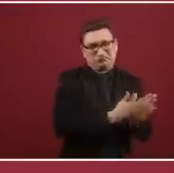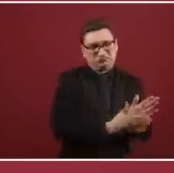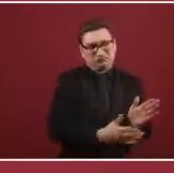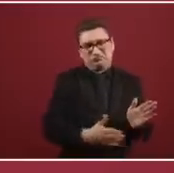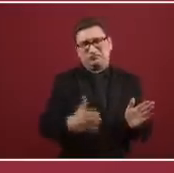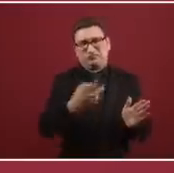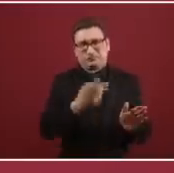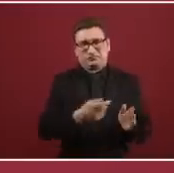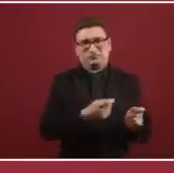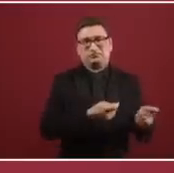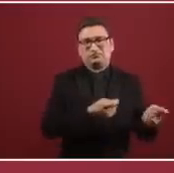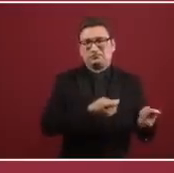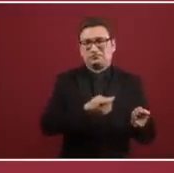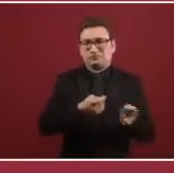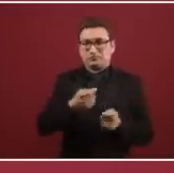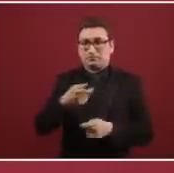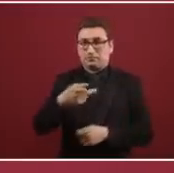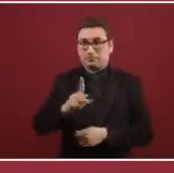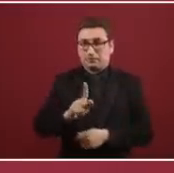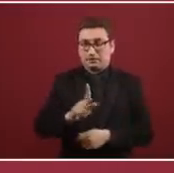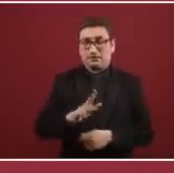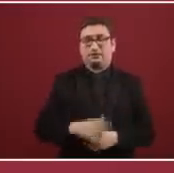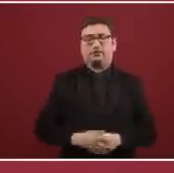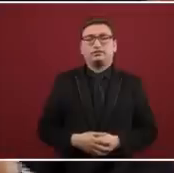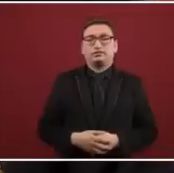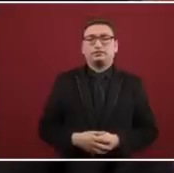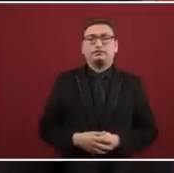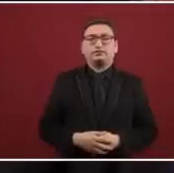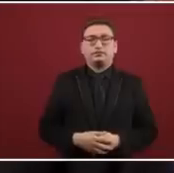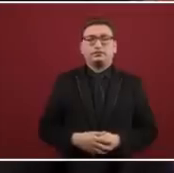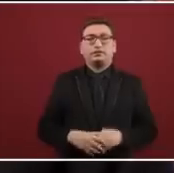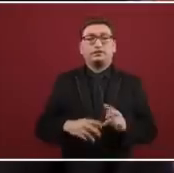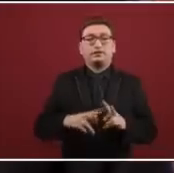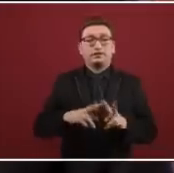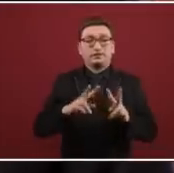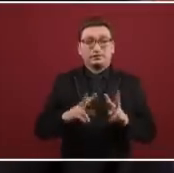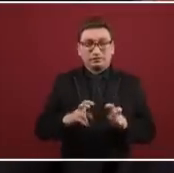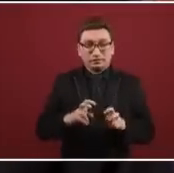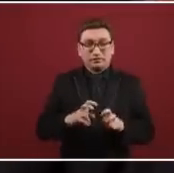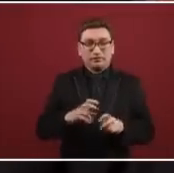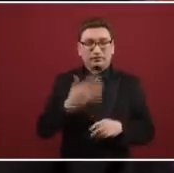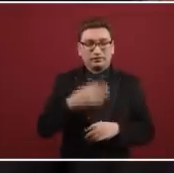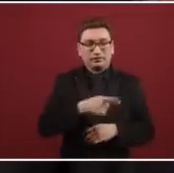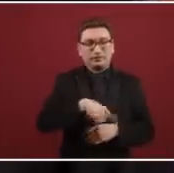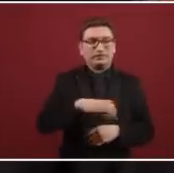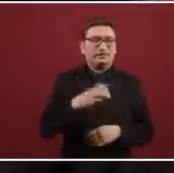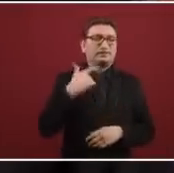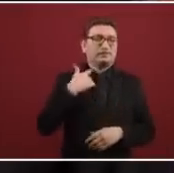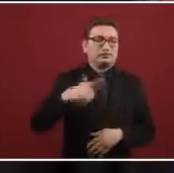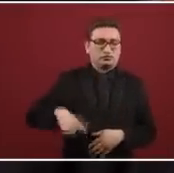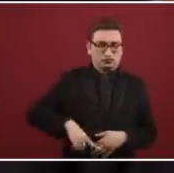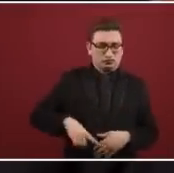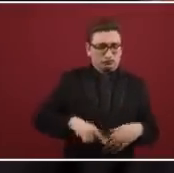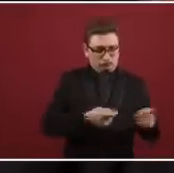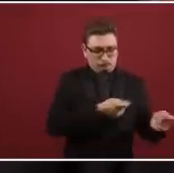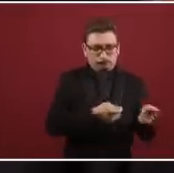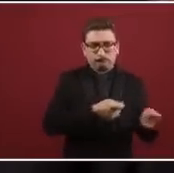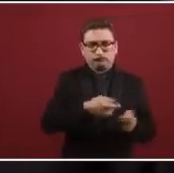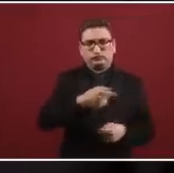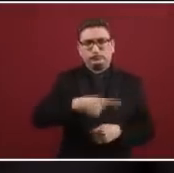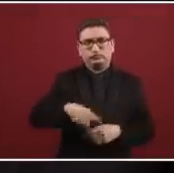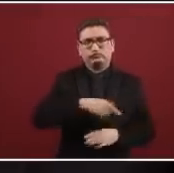se conoce poco del daño que causó la política neoliberal en